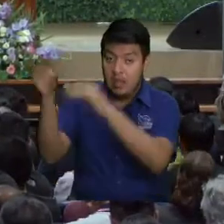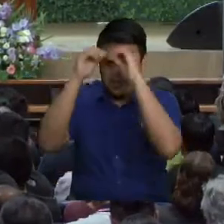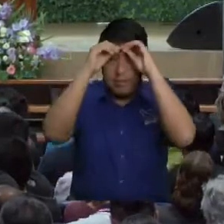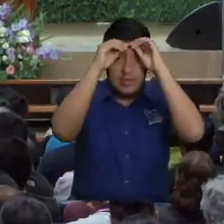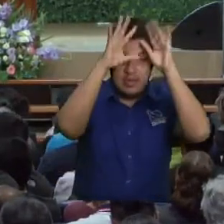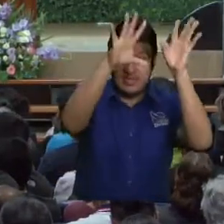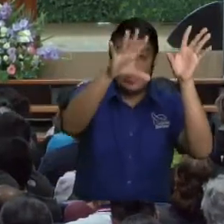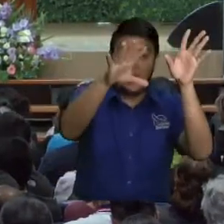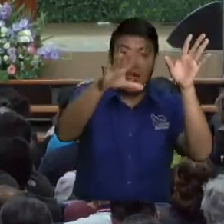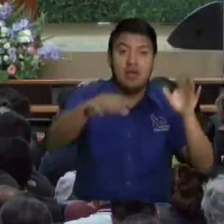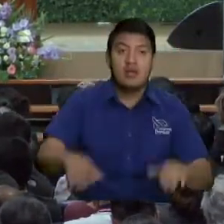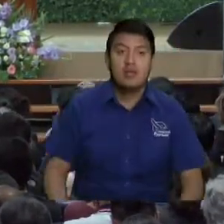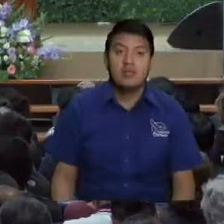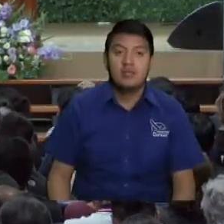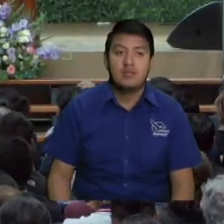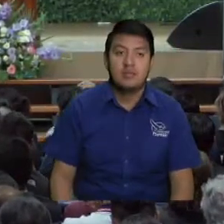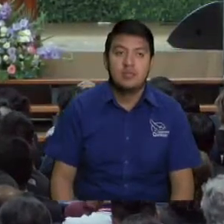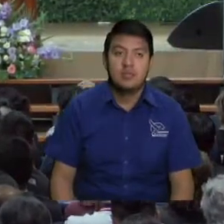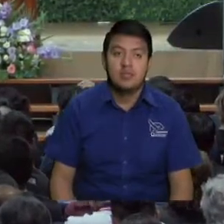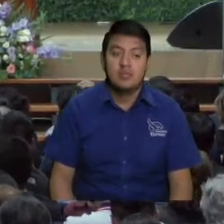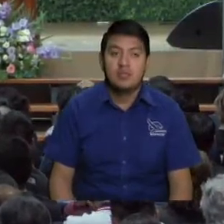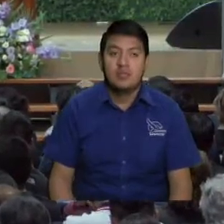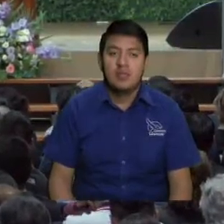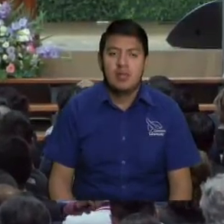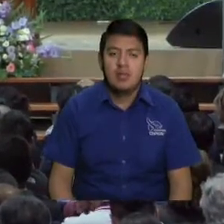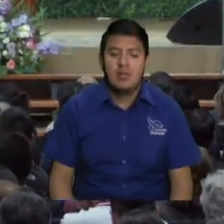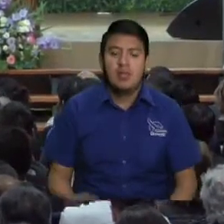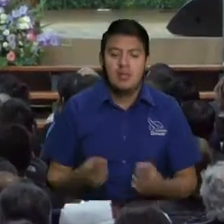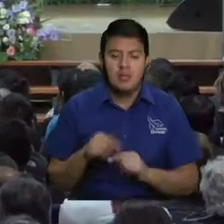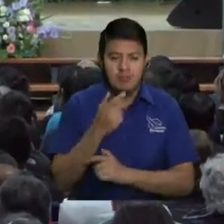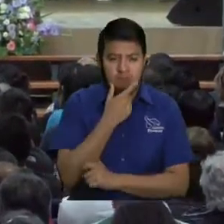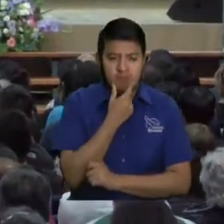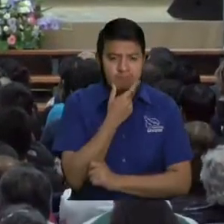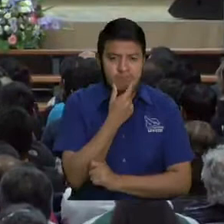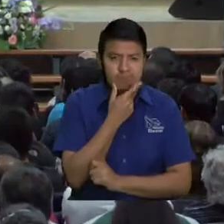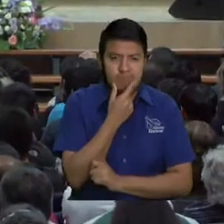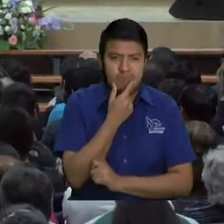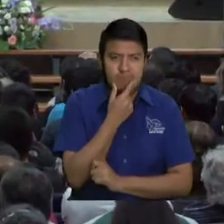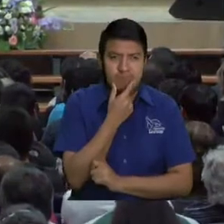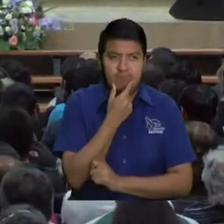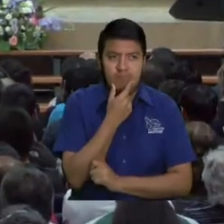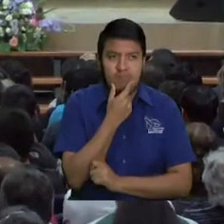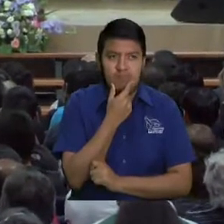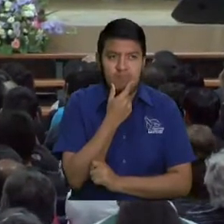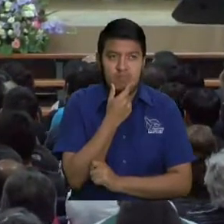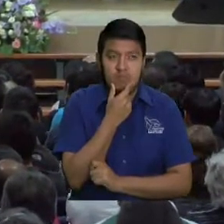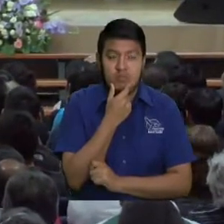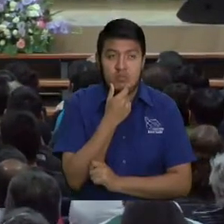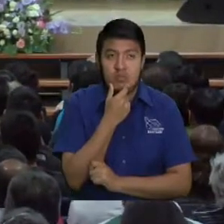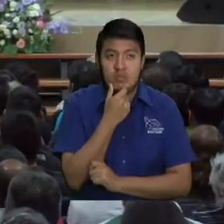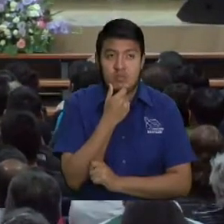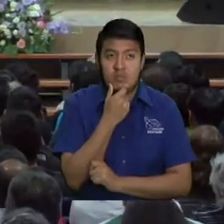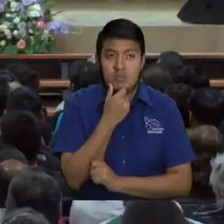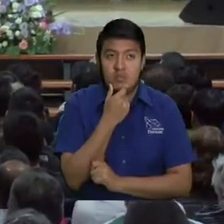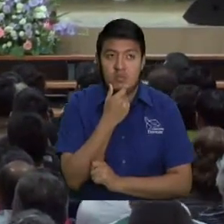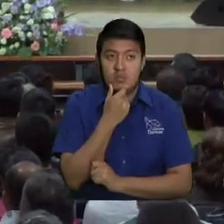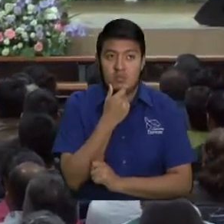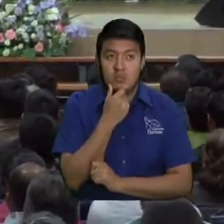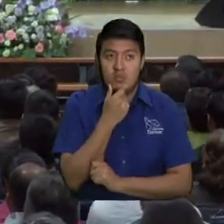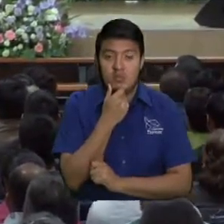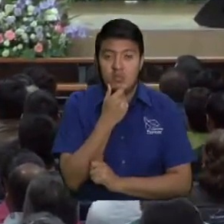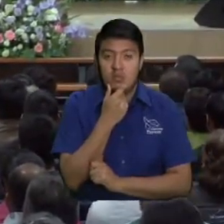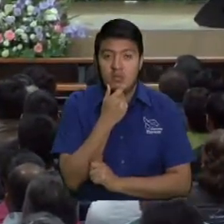contra de eso. Pero a mí me parece muy sospechoso aquellos que predican todo el culto y el tecladista atrás.